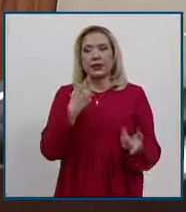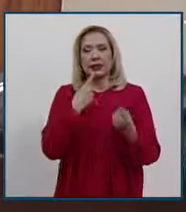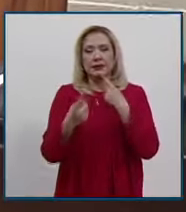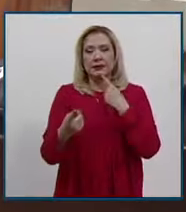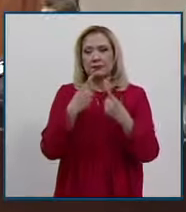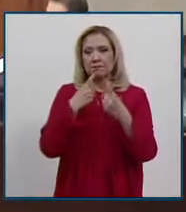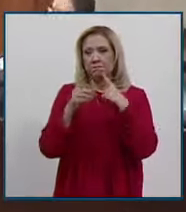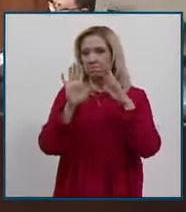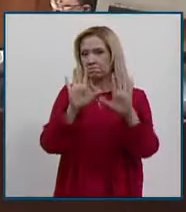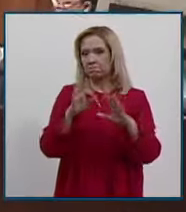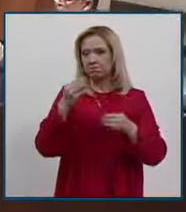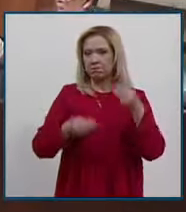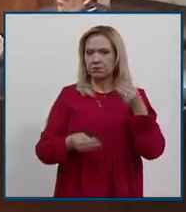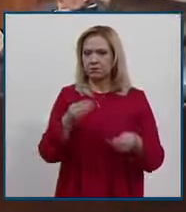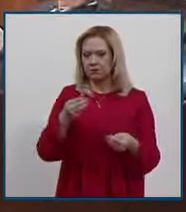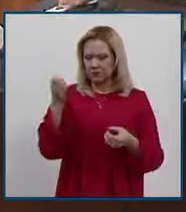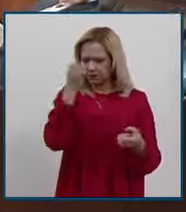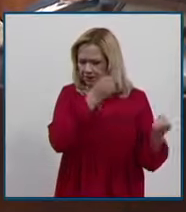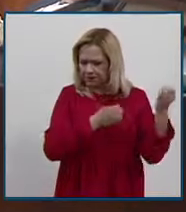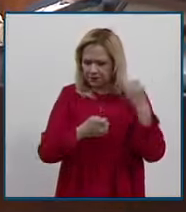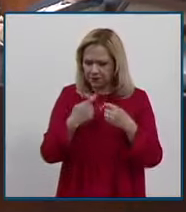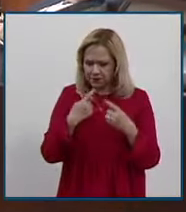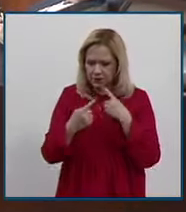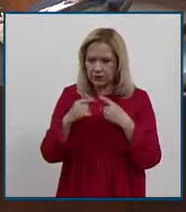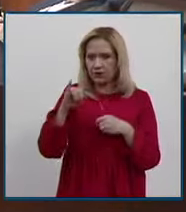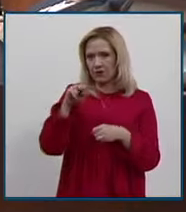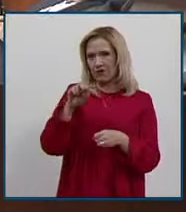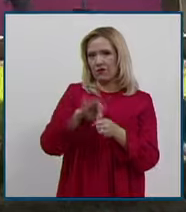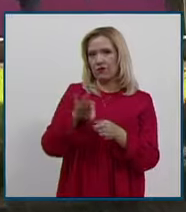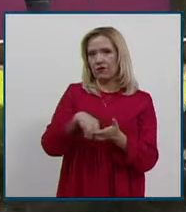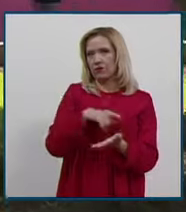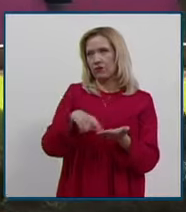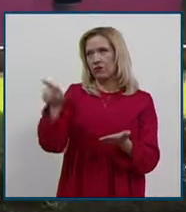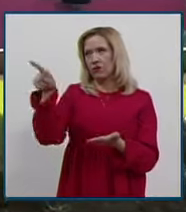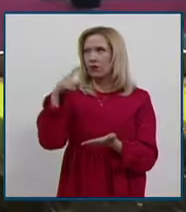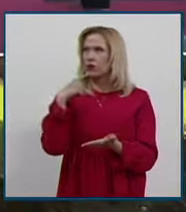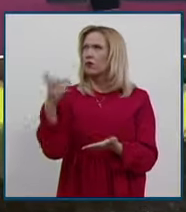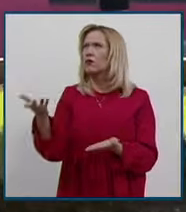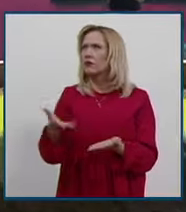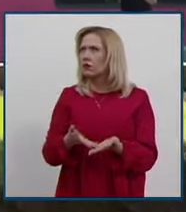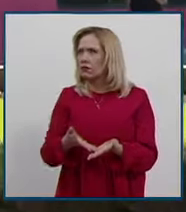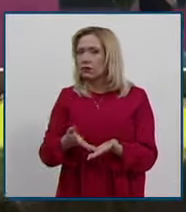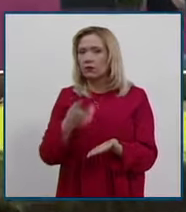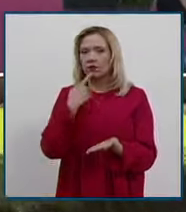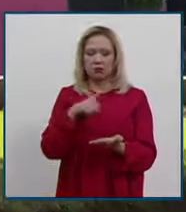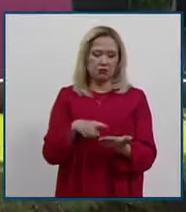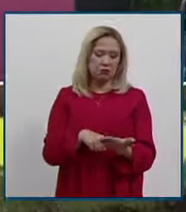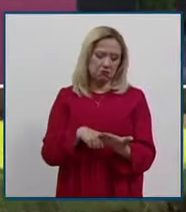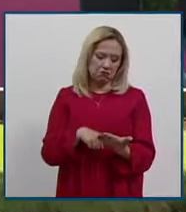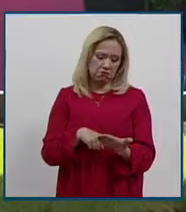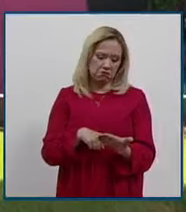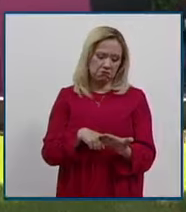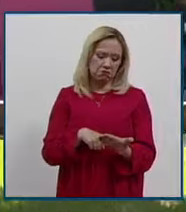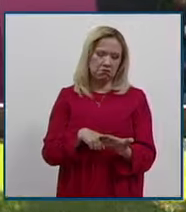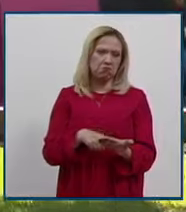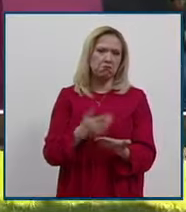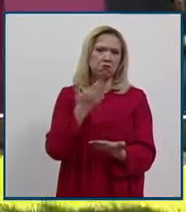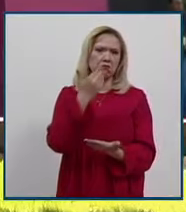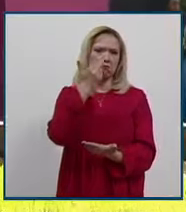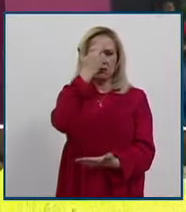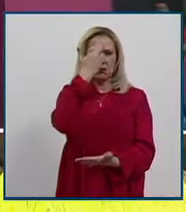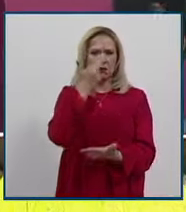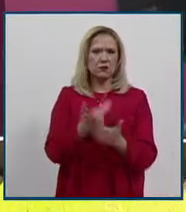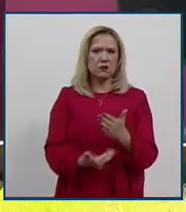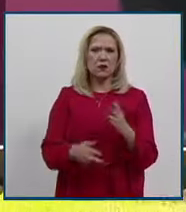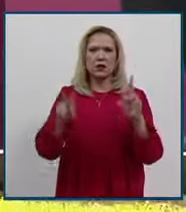de lo contencioso electoral del INE consideró de forma correcta que los hechos denunciados no constituían una transgresión en